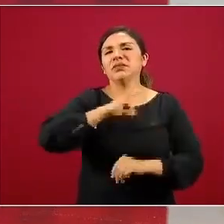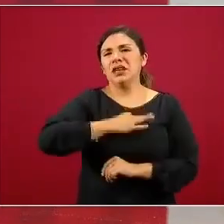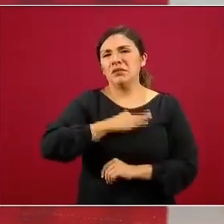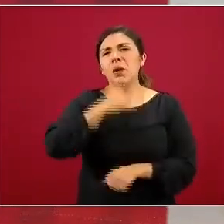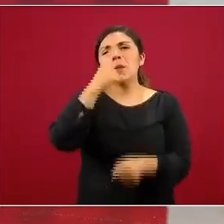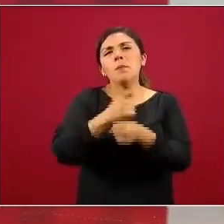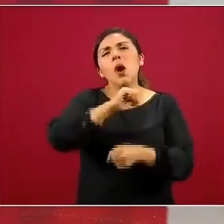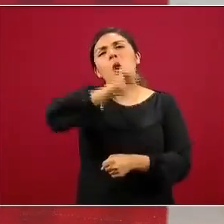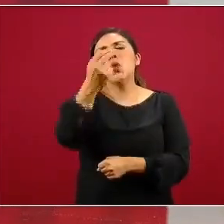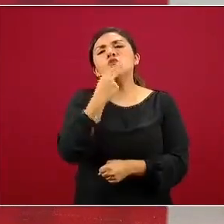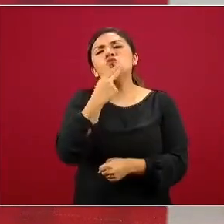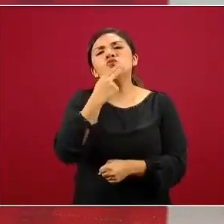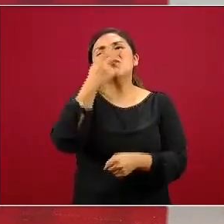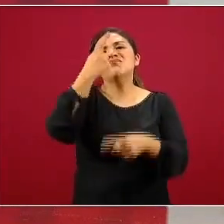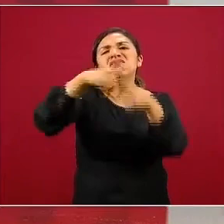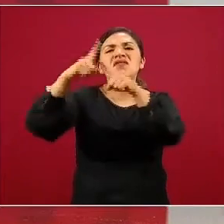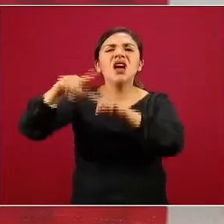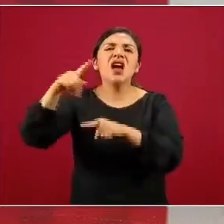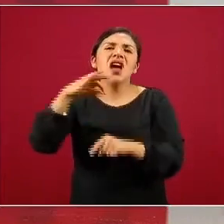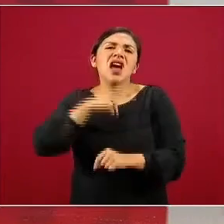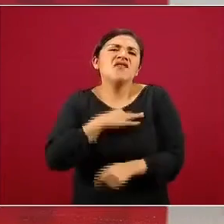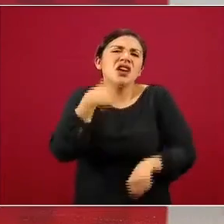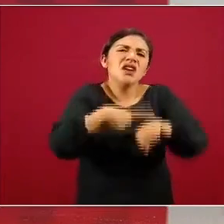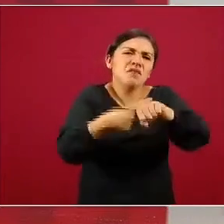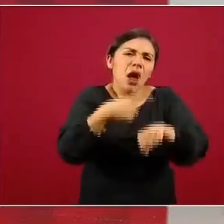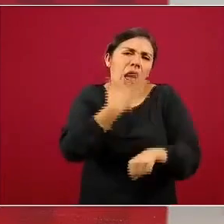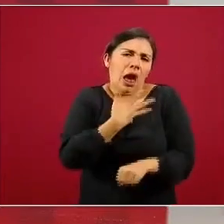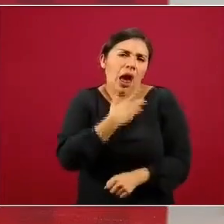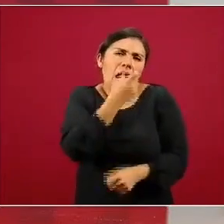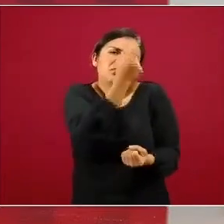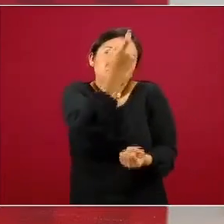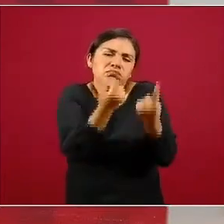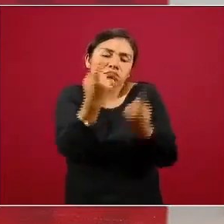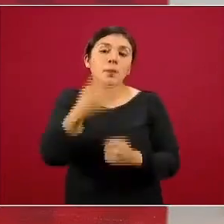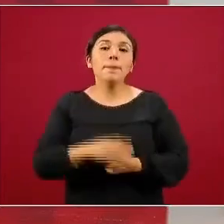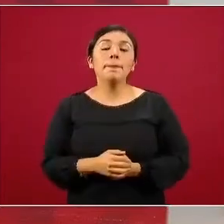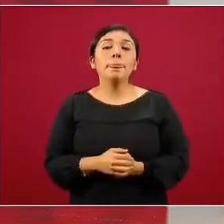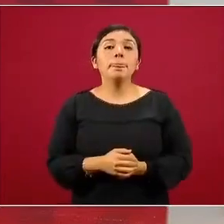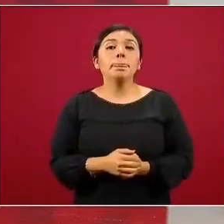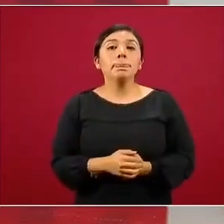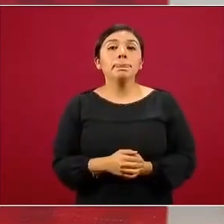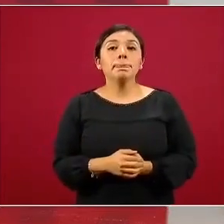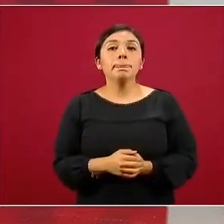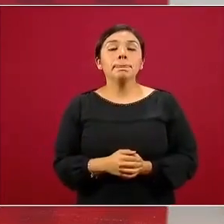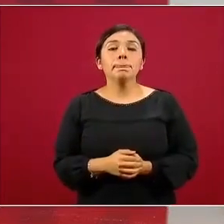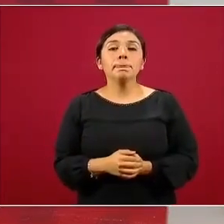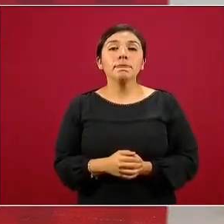se utiliza en otras entidades infecciosas, y la